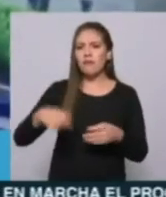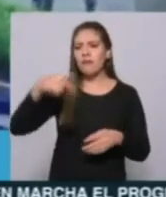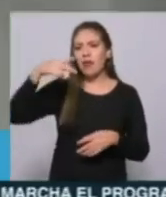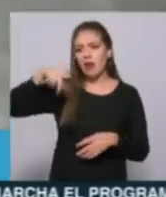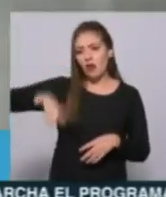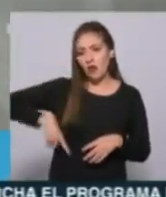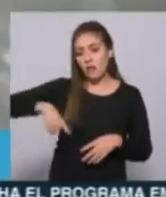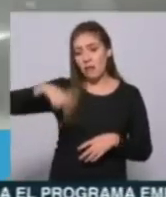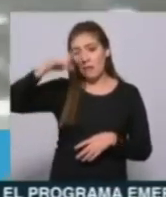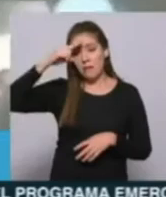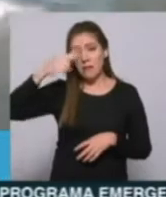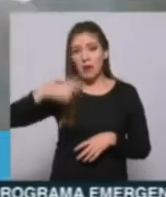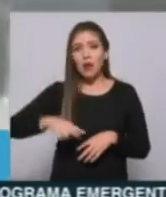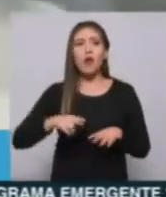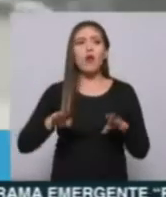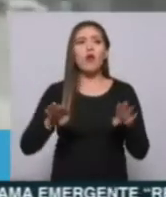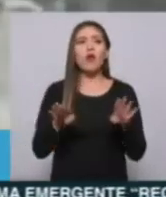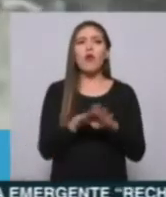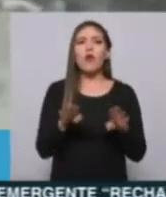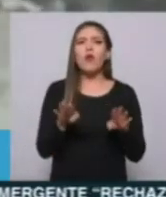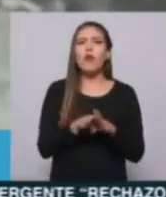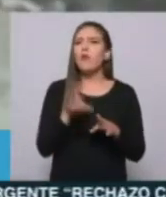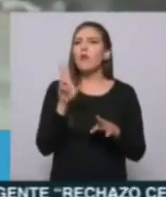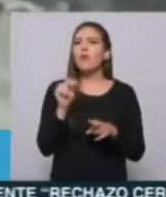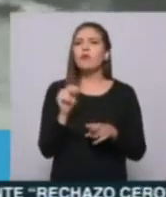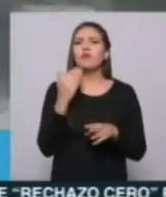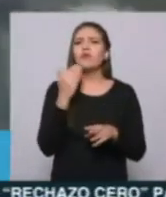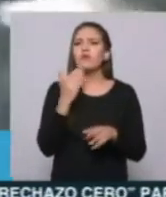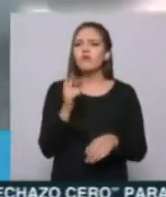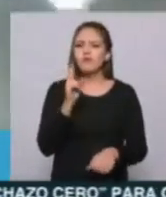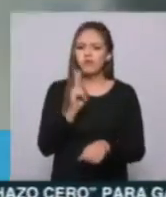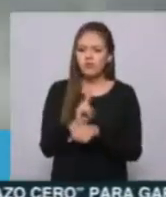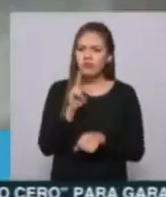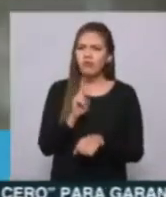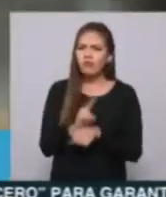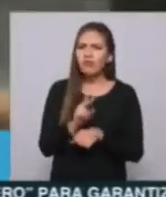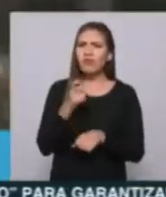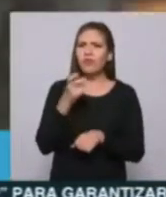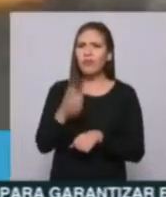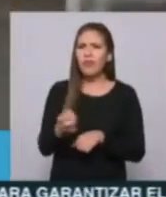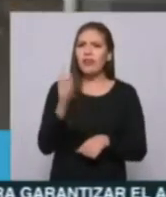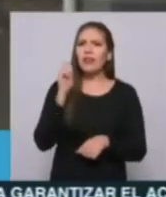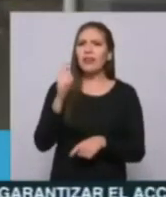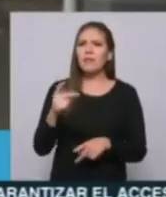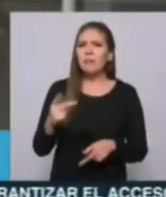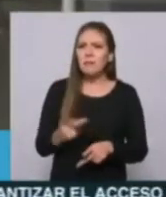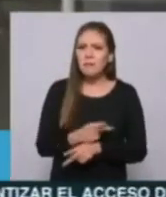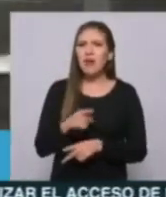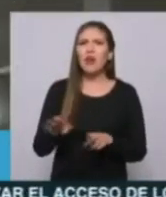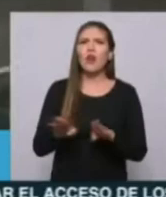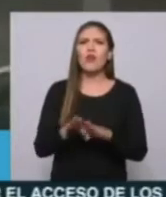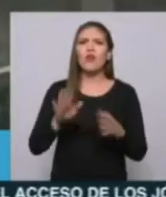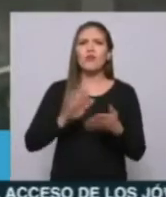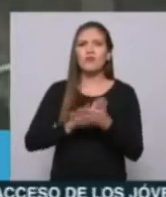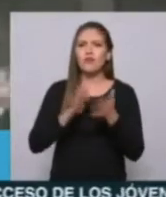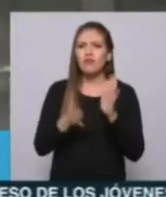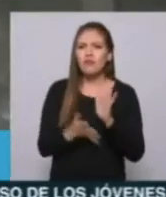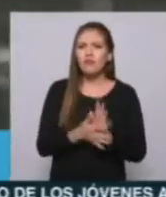descuidado precisamente el seguimiento sobre estas actividades o estos nexos que